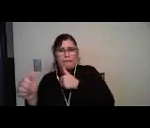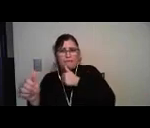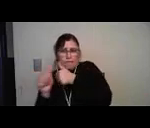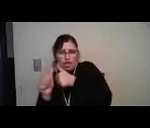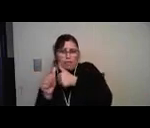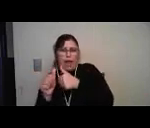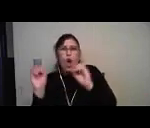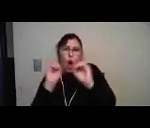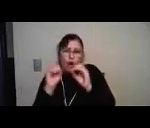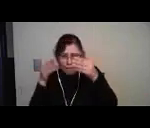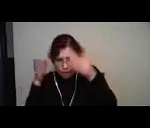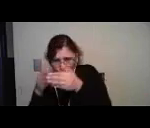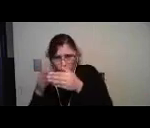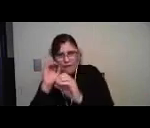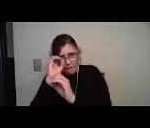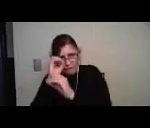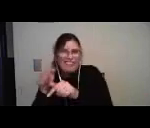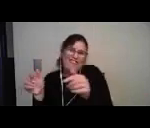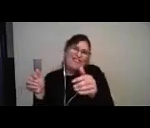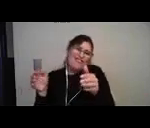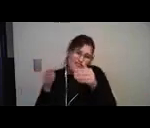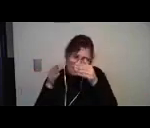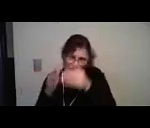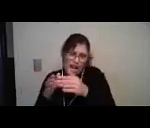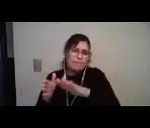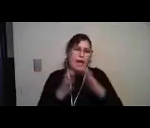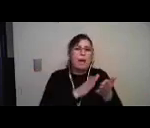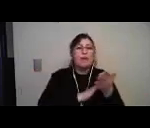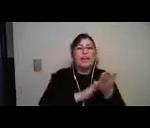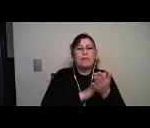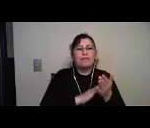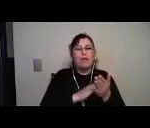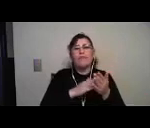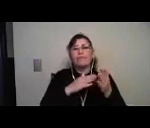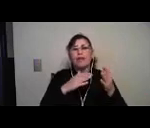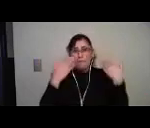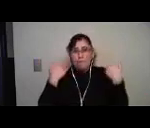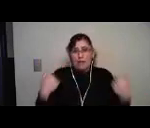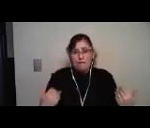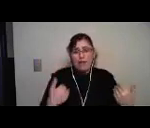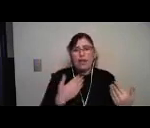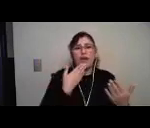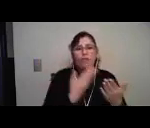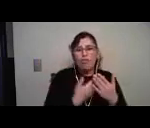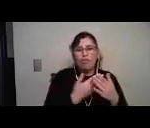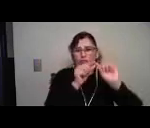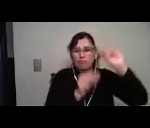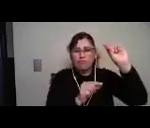habla de periférica cuando afecta básicamente a la raíz nerviosa periférica, ya autónoma cuando